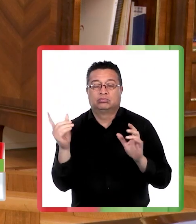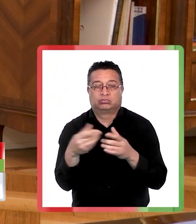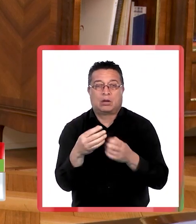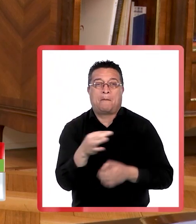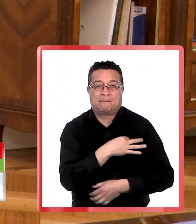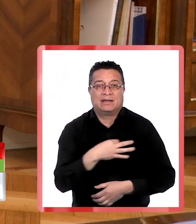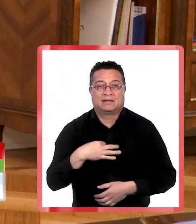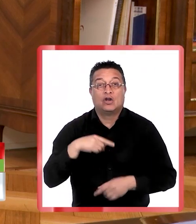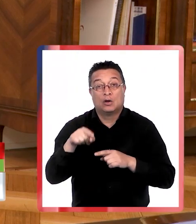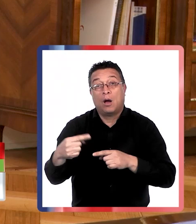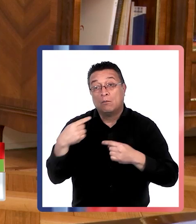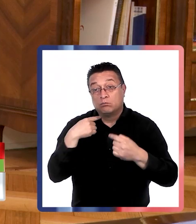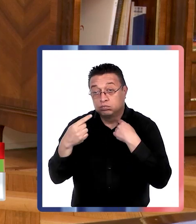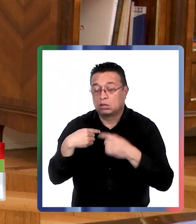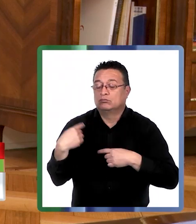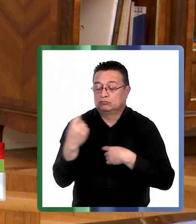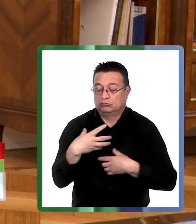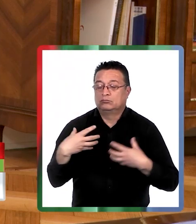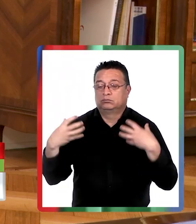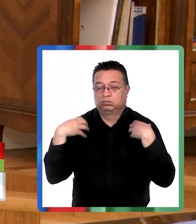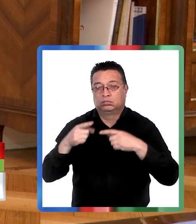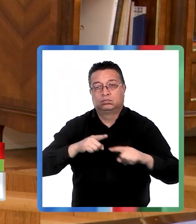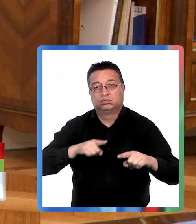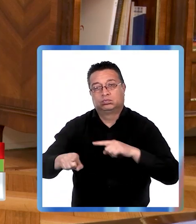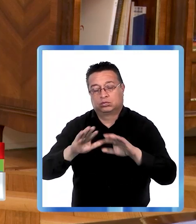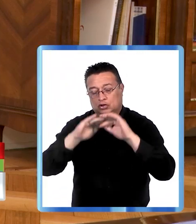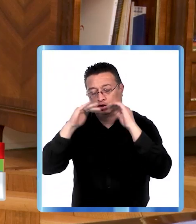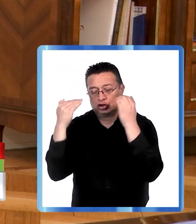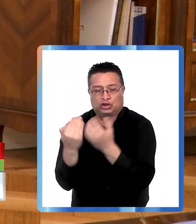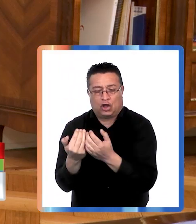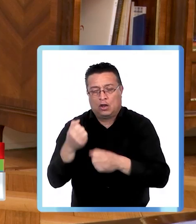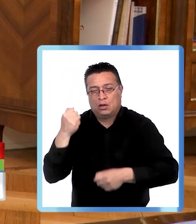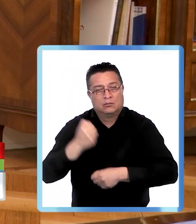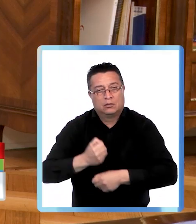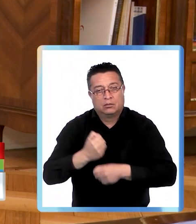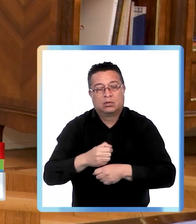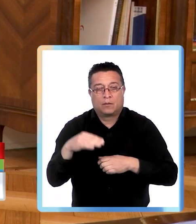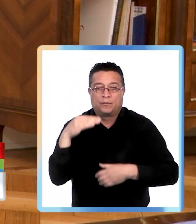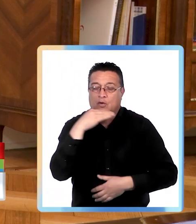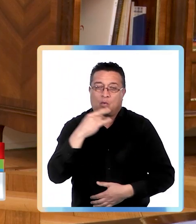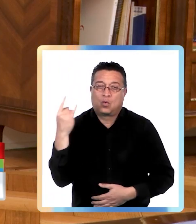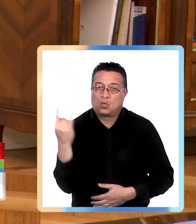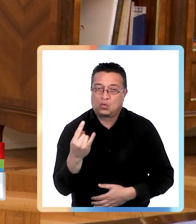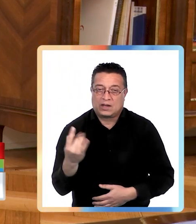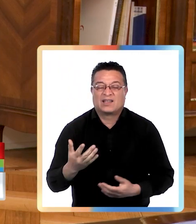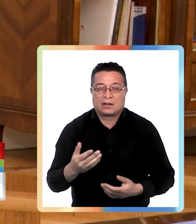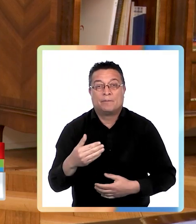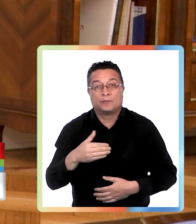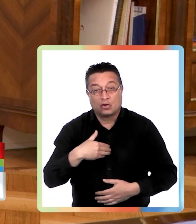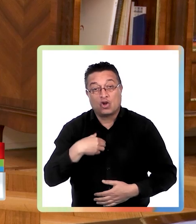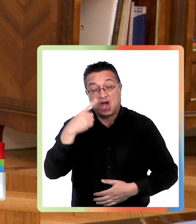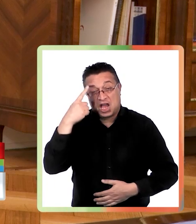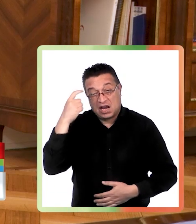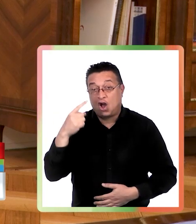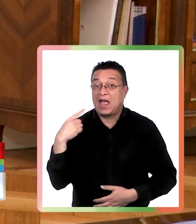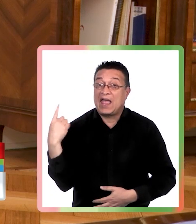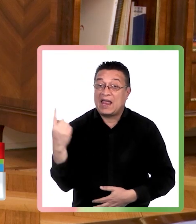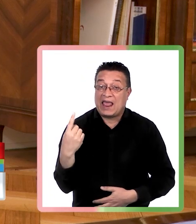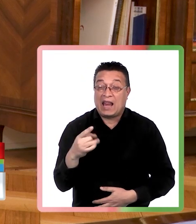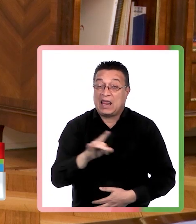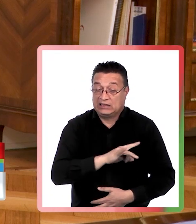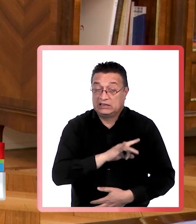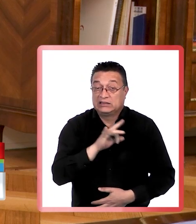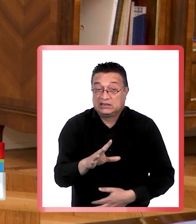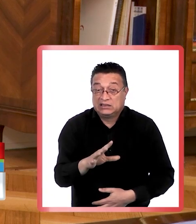se desatan esos momentos críticos, nos toca coordinar todo el despliegue que se hace a propósito de las emergencias. Y yo creo que en general